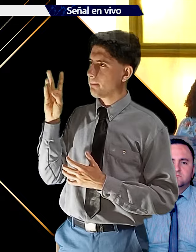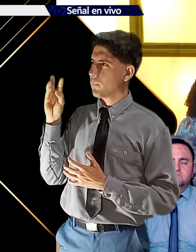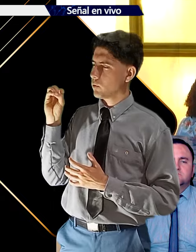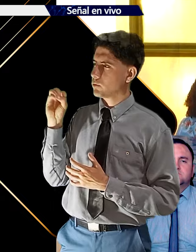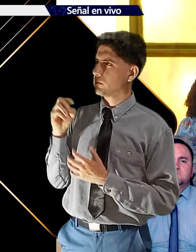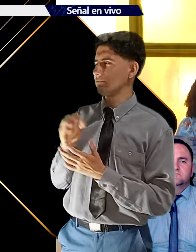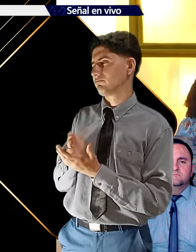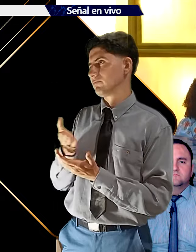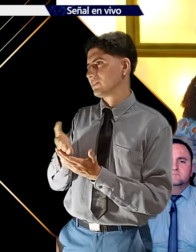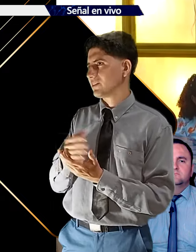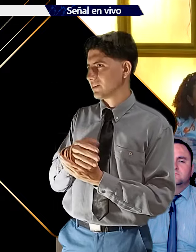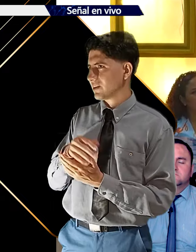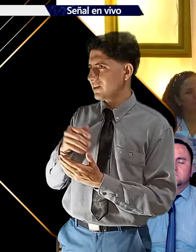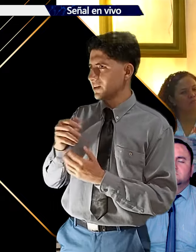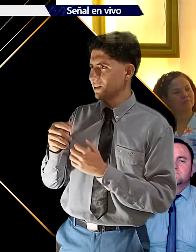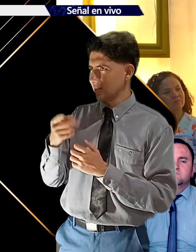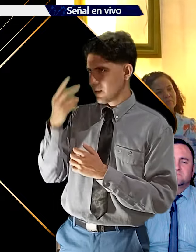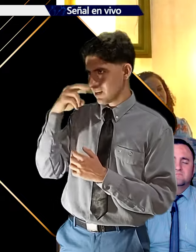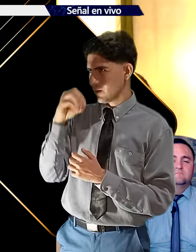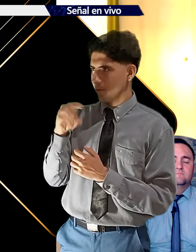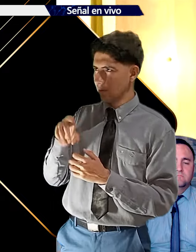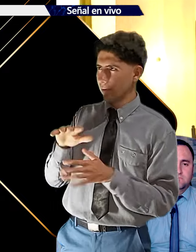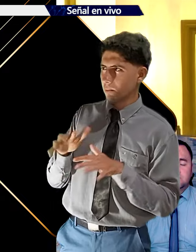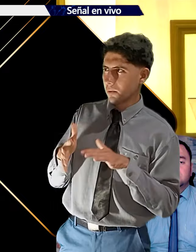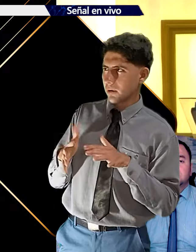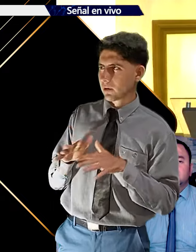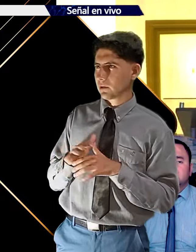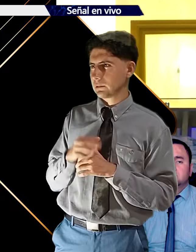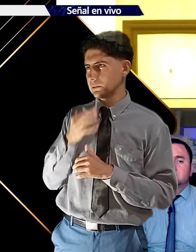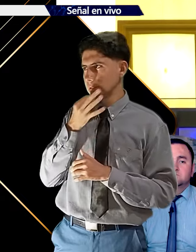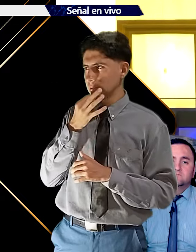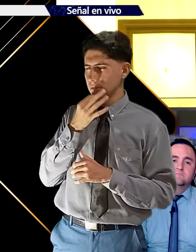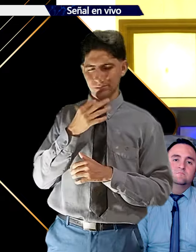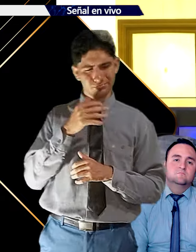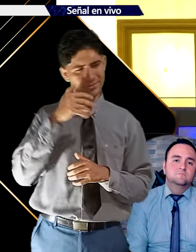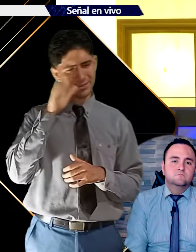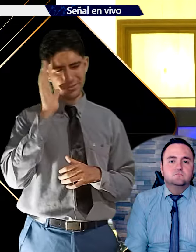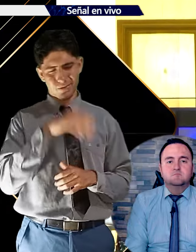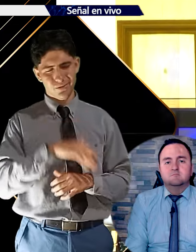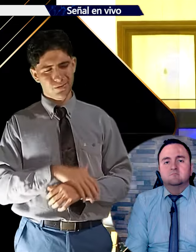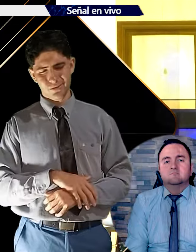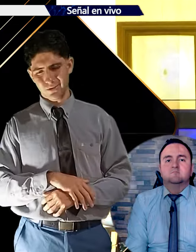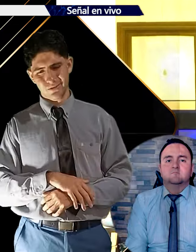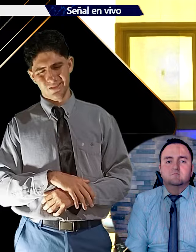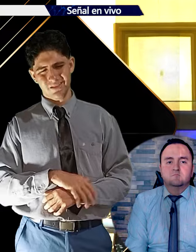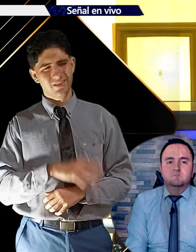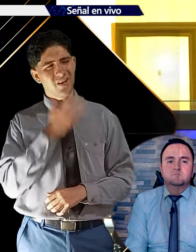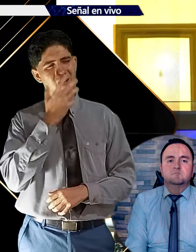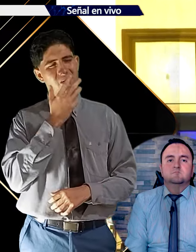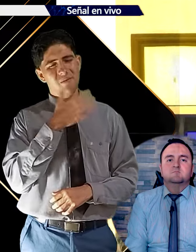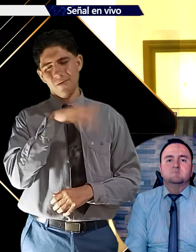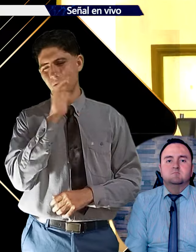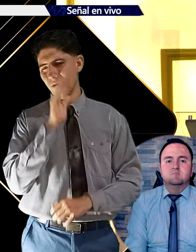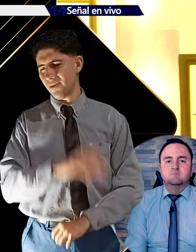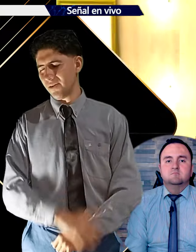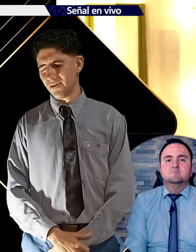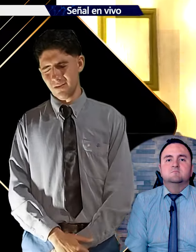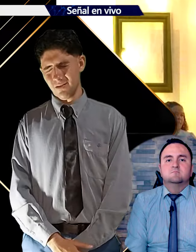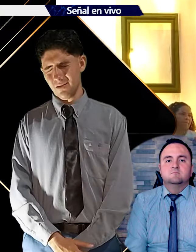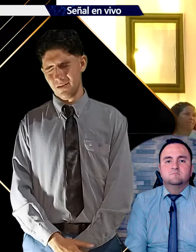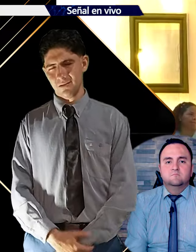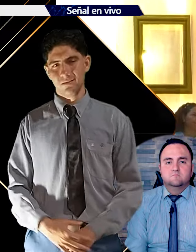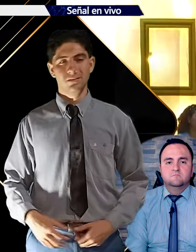amor, ¿tú no has notado que nuestro hijo de 14 años, como delicadito, no sé, algunas cositas, yo tengo miedo? Ay, mija, qué